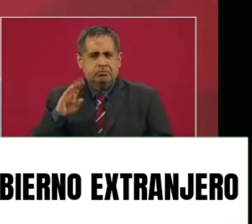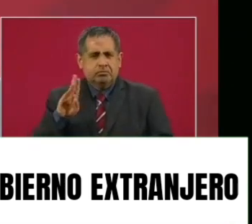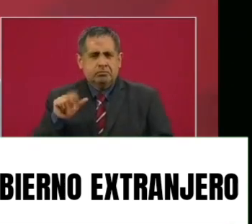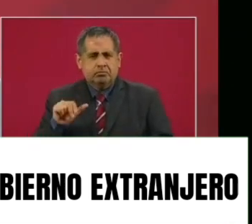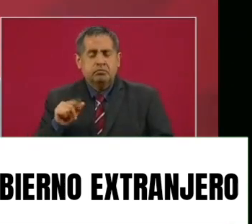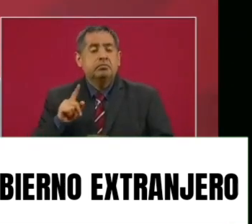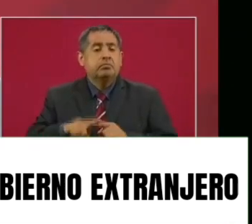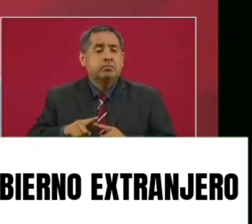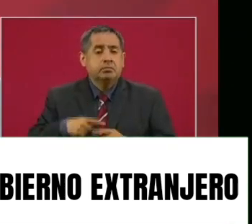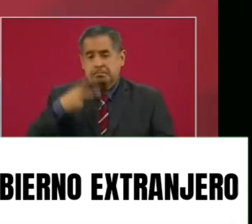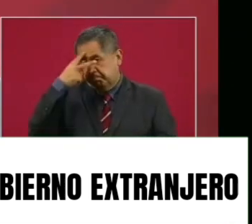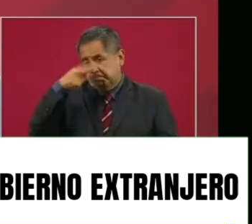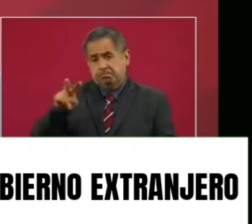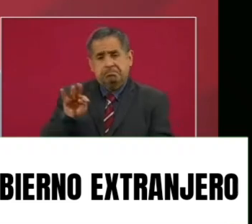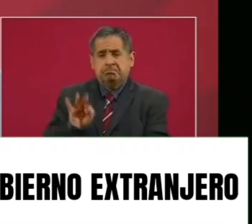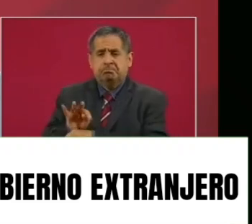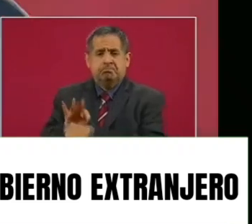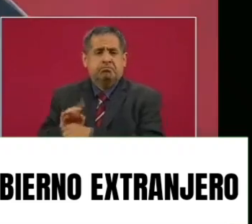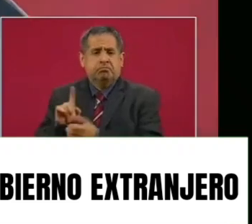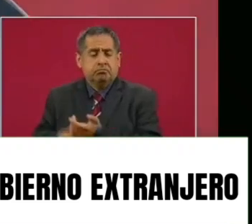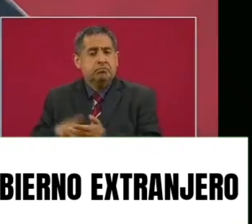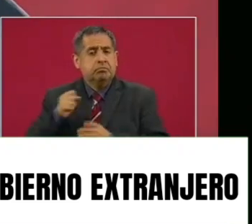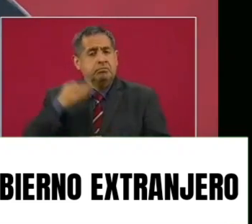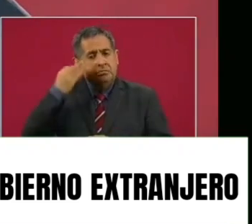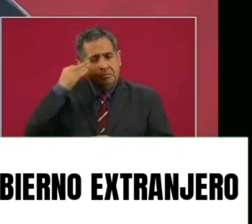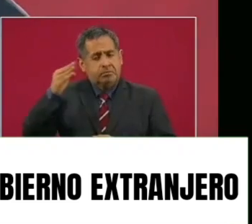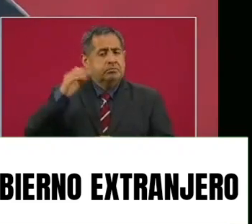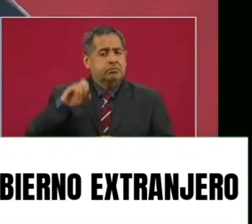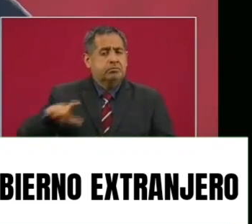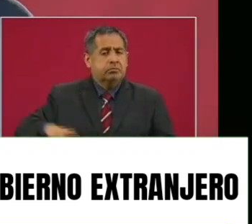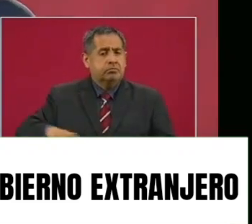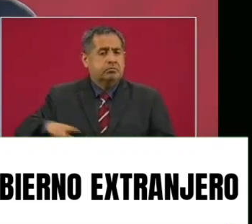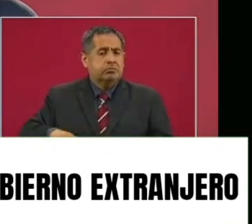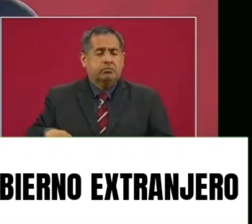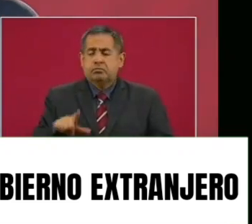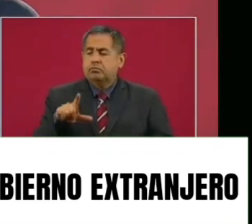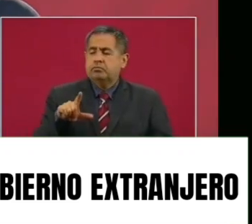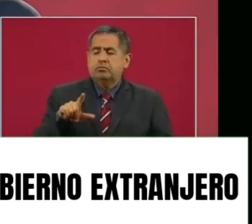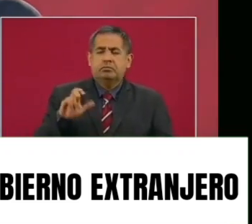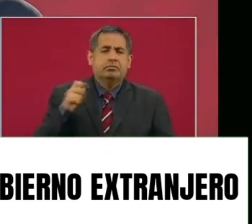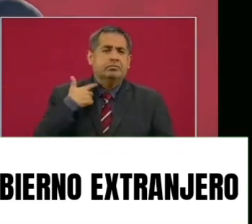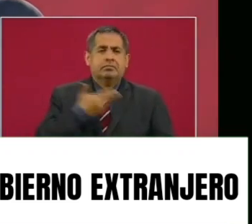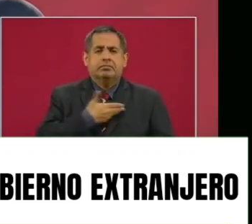es México, durante el gobierno del presidente López Mateos.